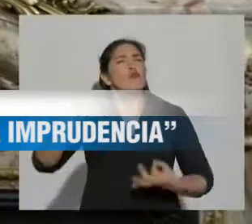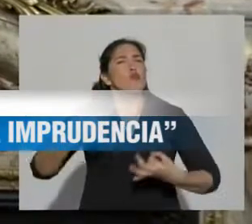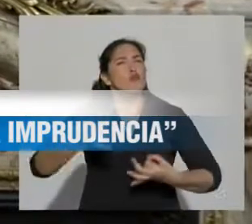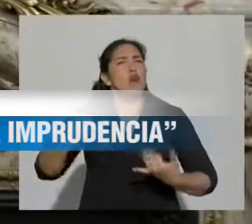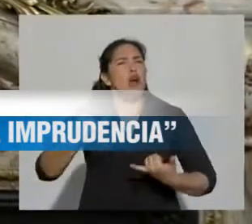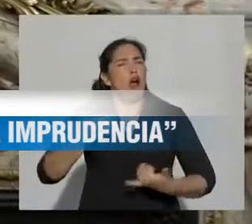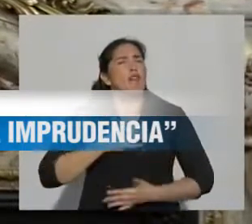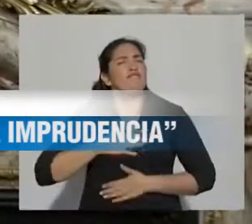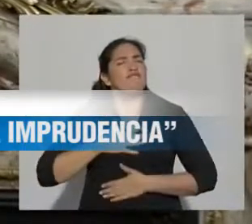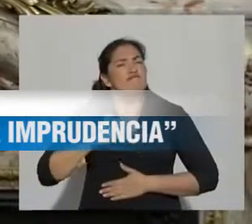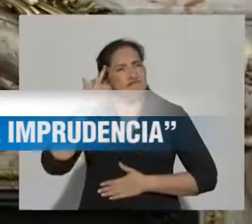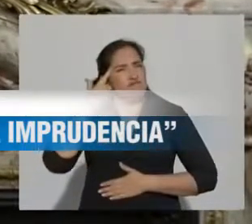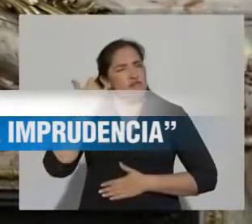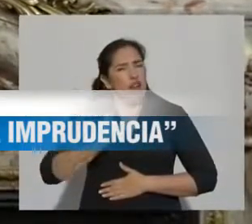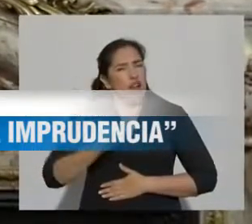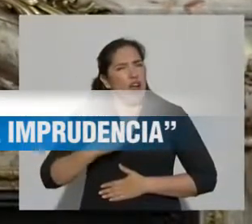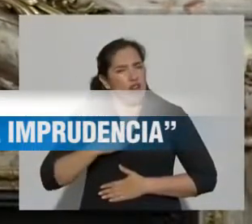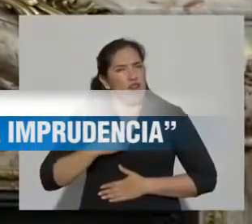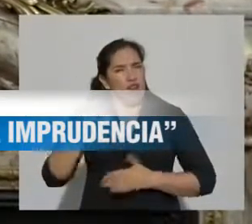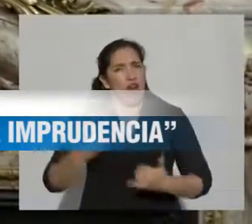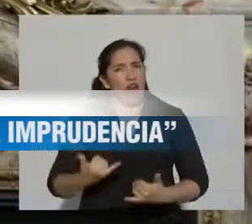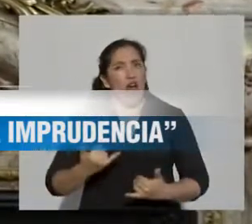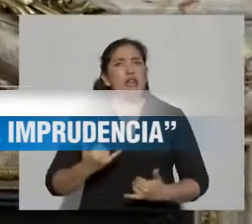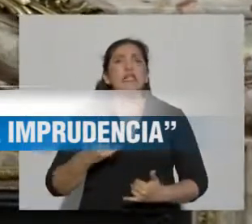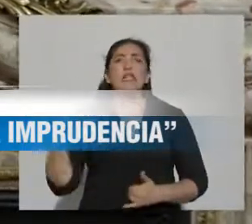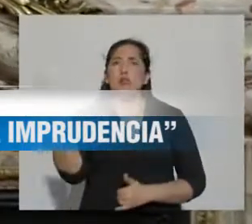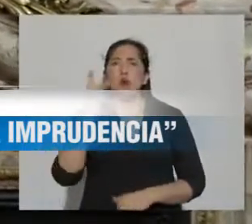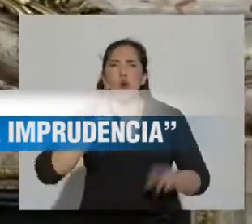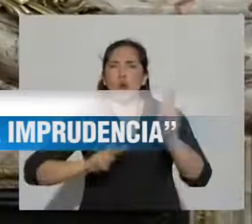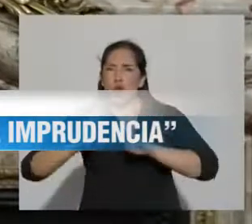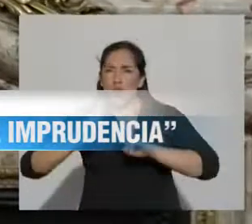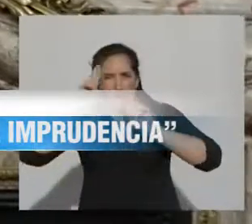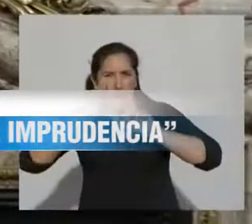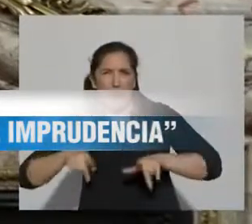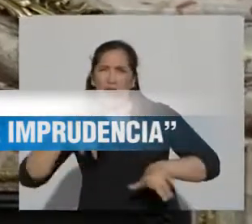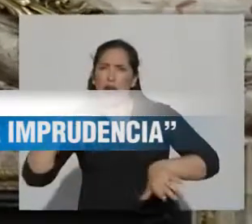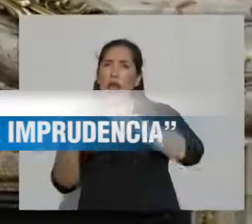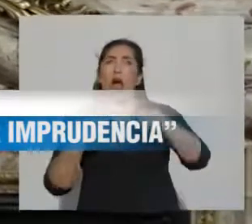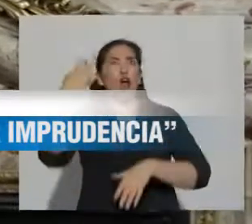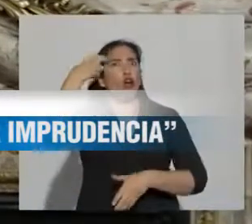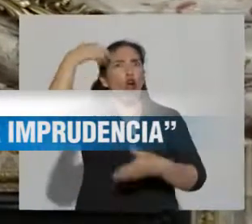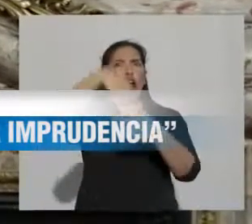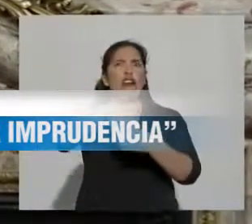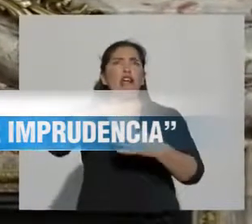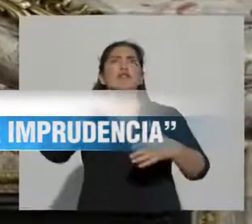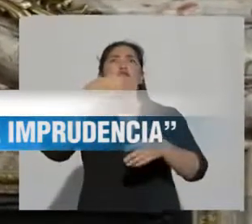las críticas y todos los achaques que le van a hacer sobre su persona de acá hasta el 2019. Me parece una imprudencia